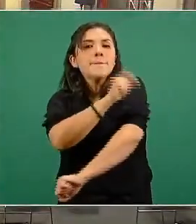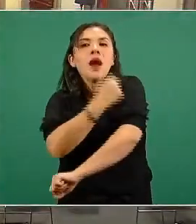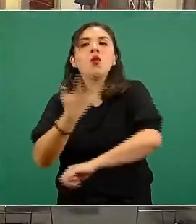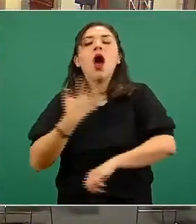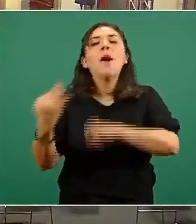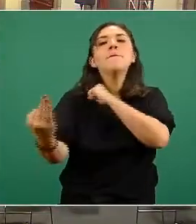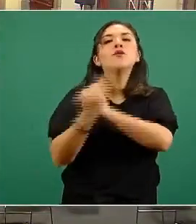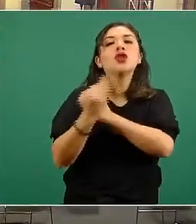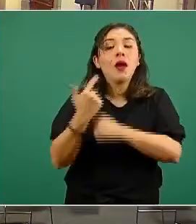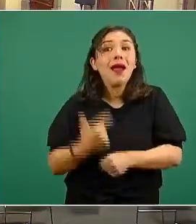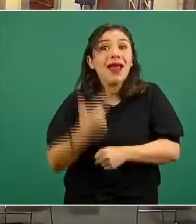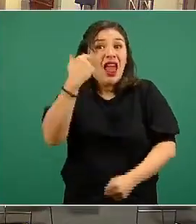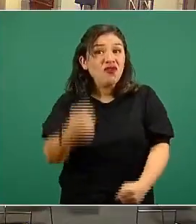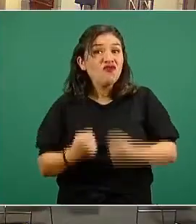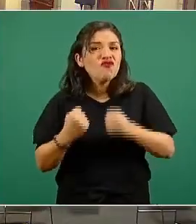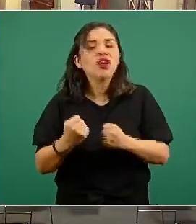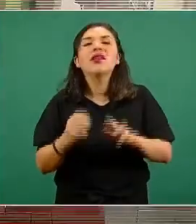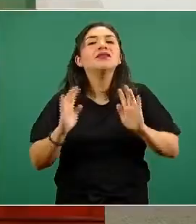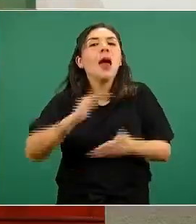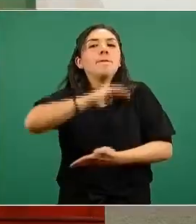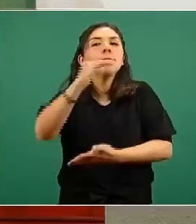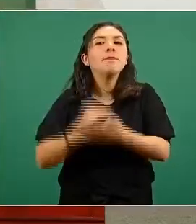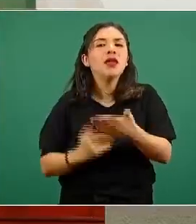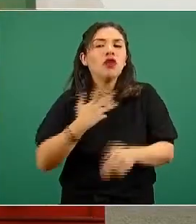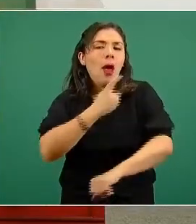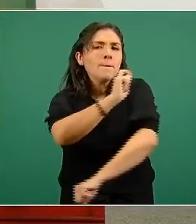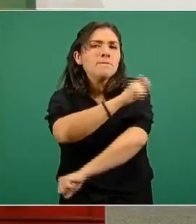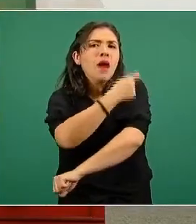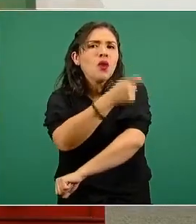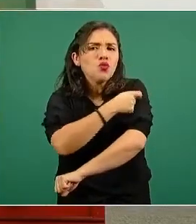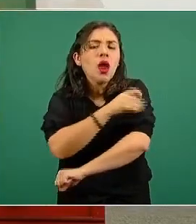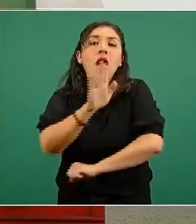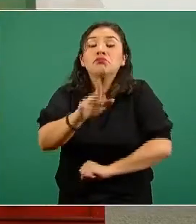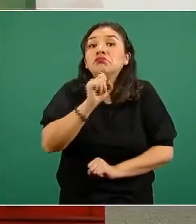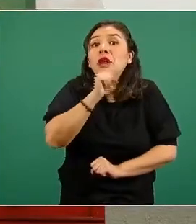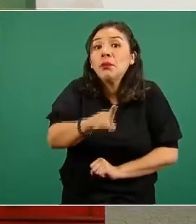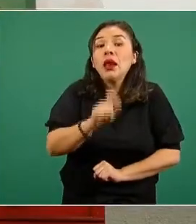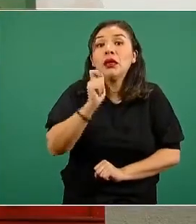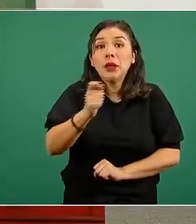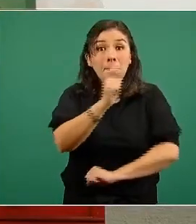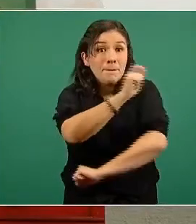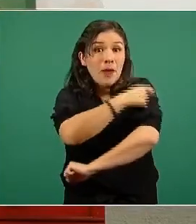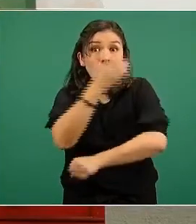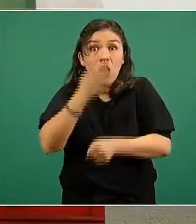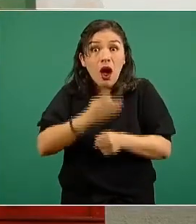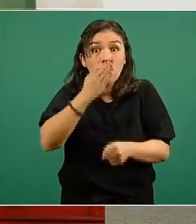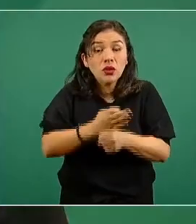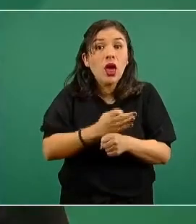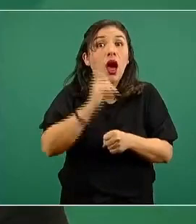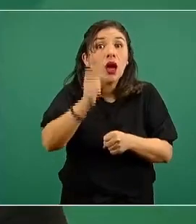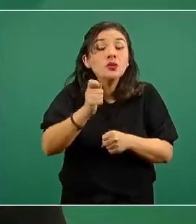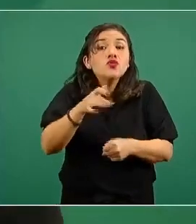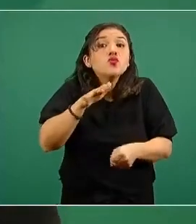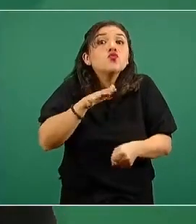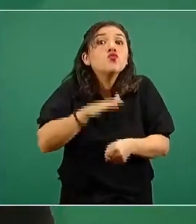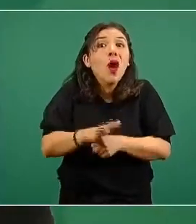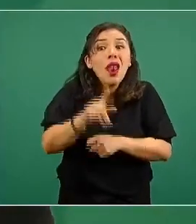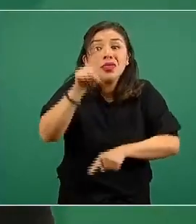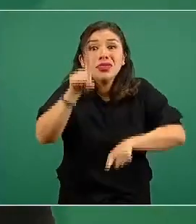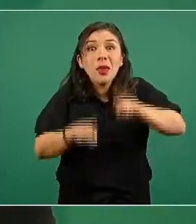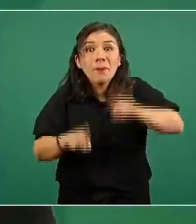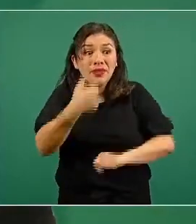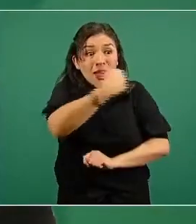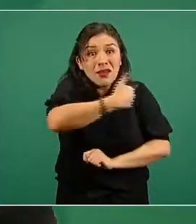suficiente. Uno, si ya estoy vacunado, pero sobre todo porque la vacuna ahorita no depende mucho